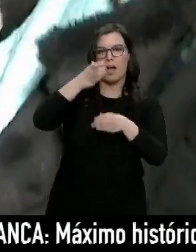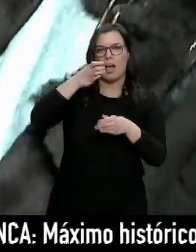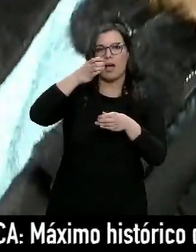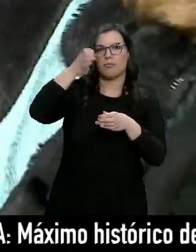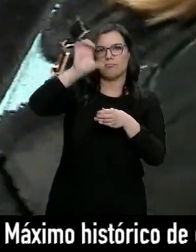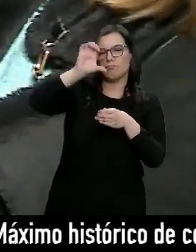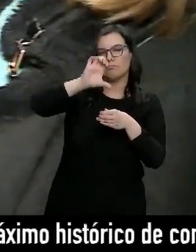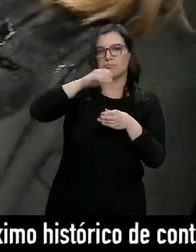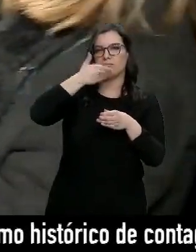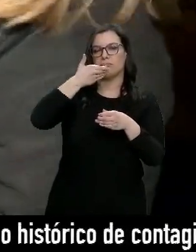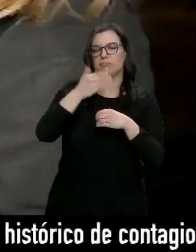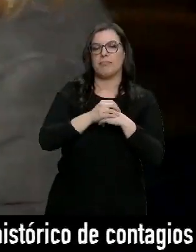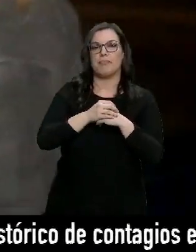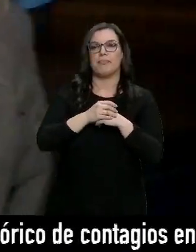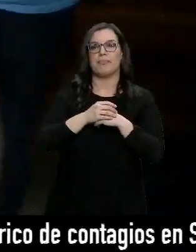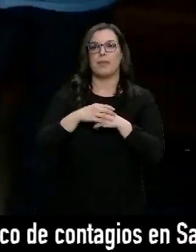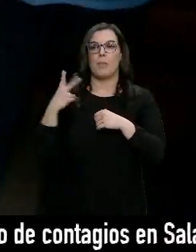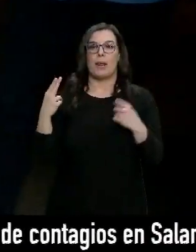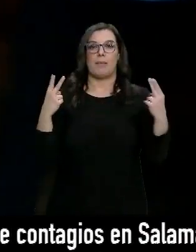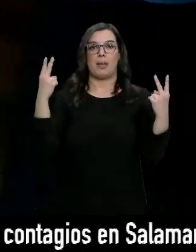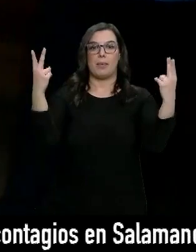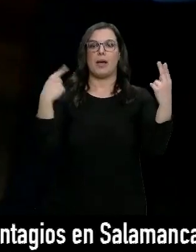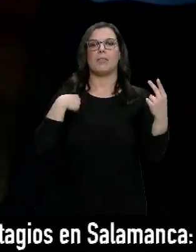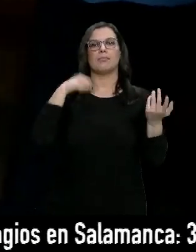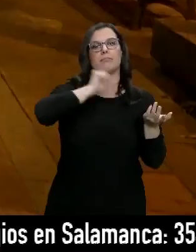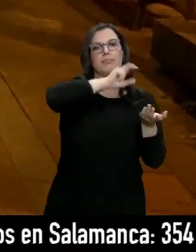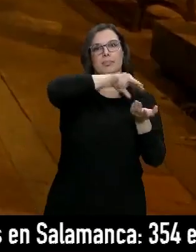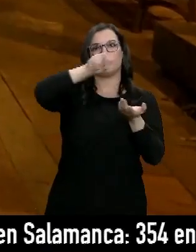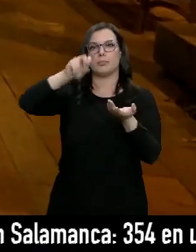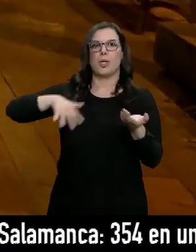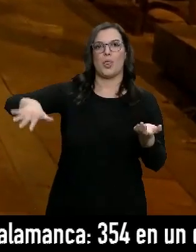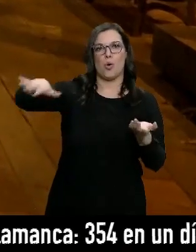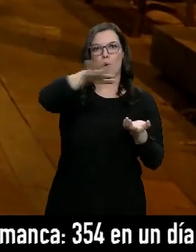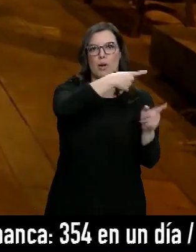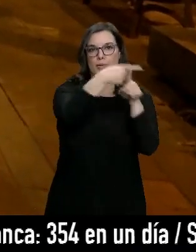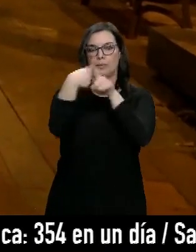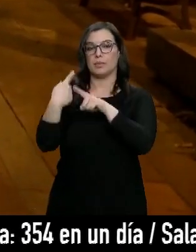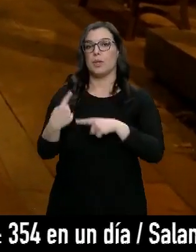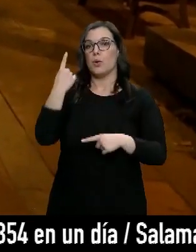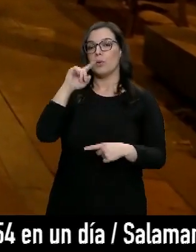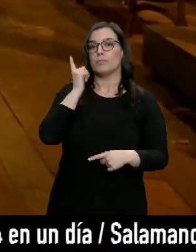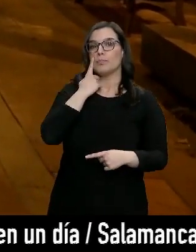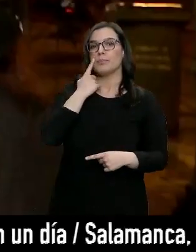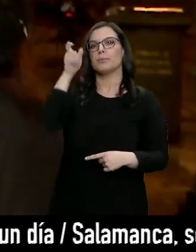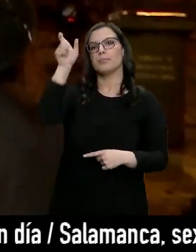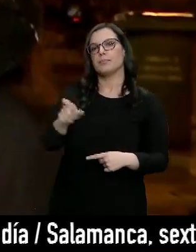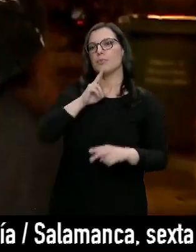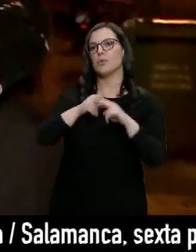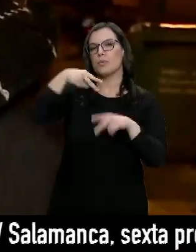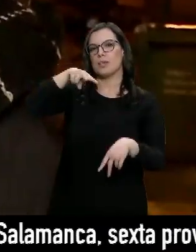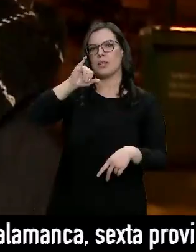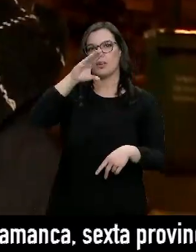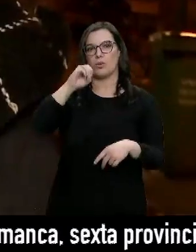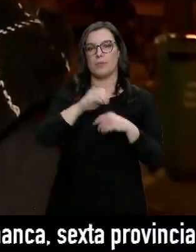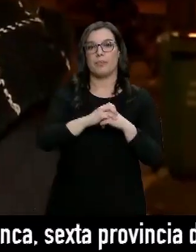hacer esta tarea, vamos. Divididos en parejas, hacen ruta por varias zonas de la ciudad, y en una de ellas encontramos a Nico. La gente que